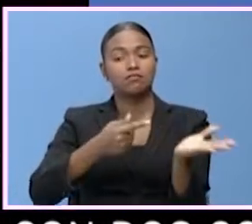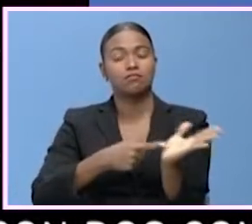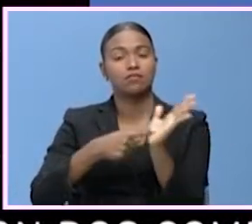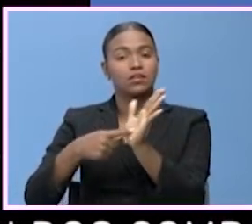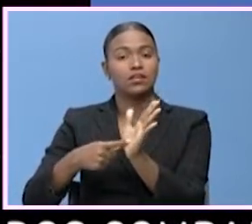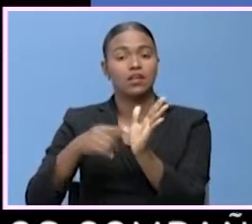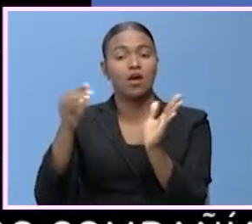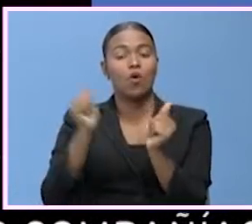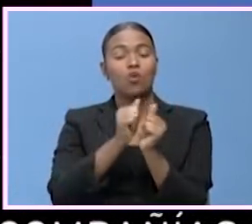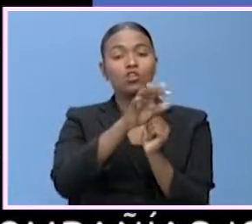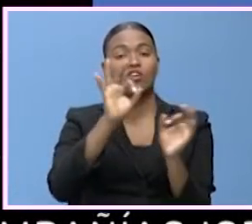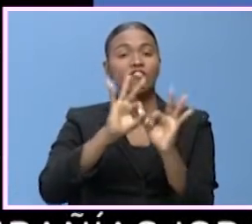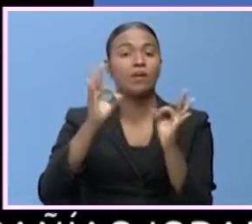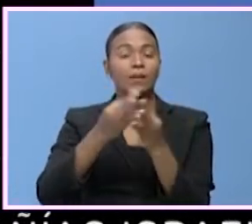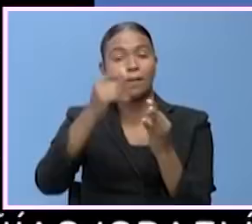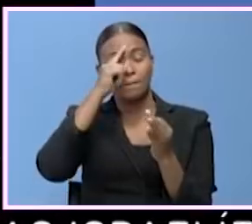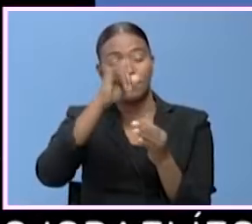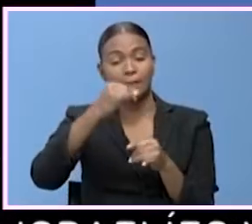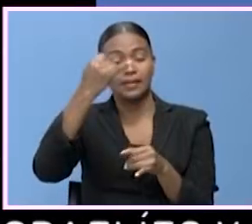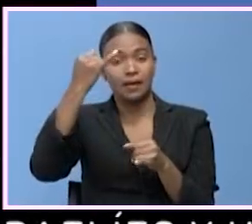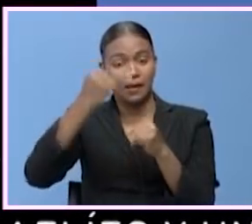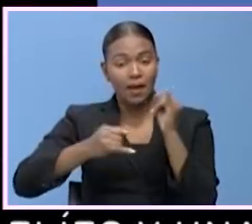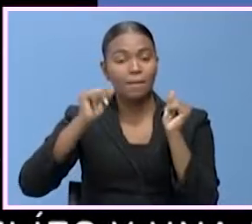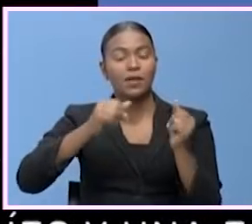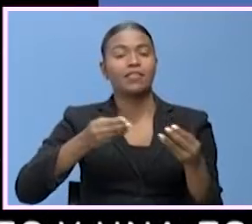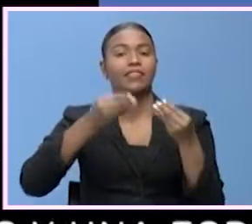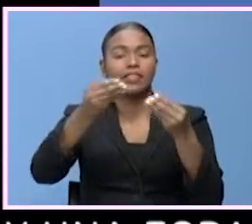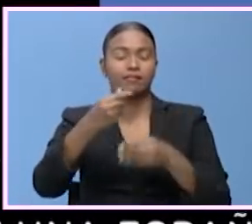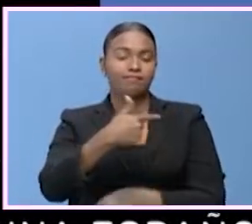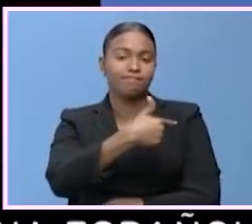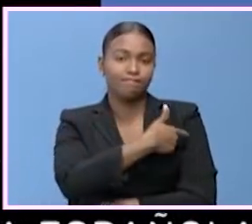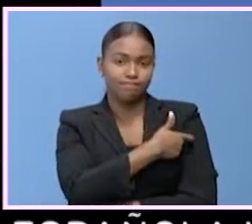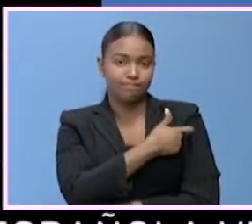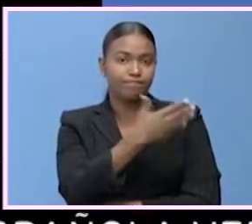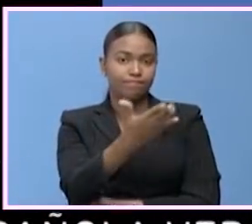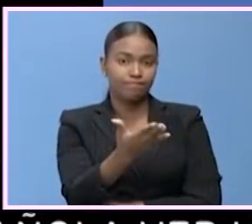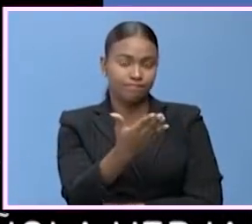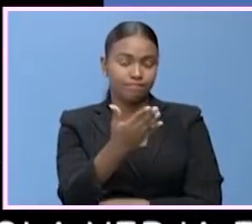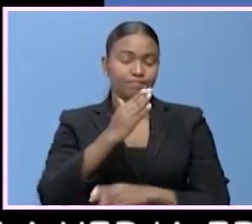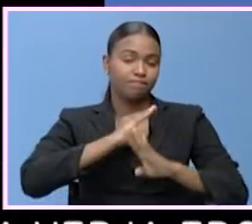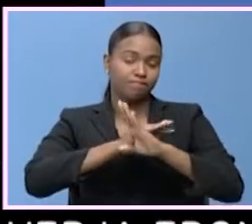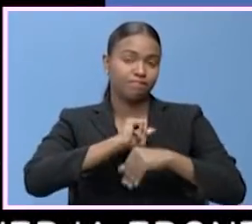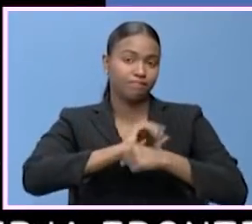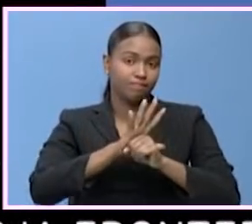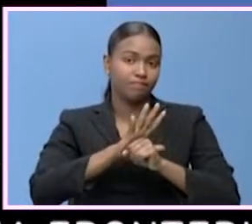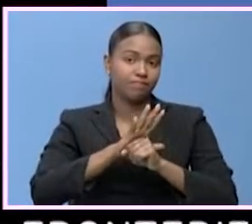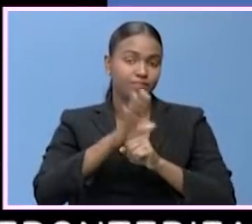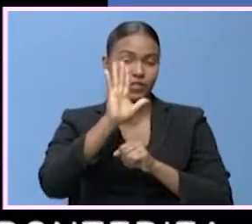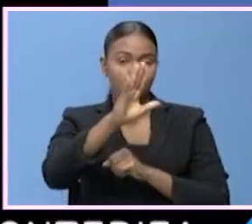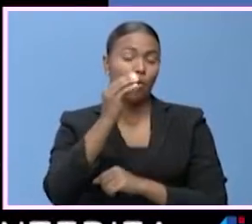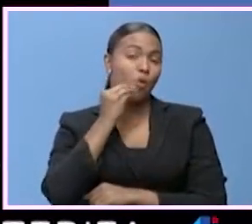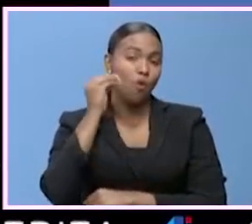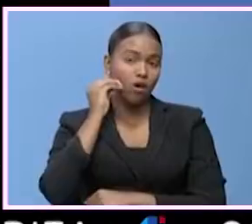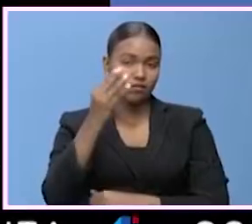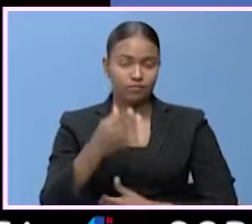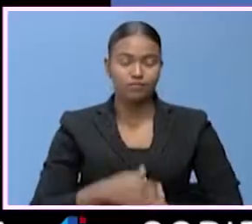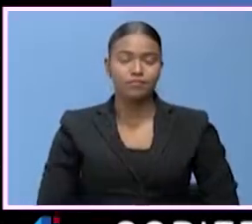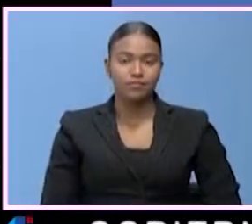de su ser querido para que este último pueda recibir la vacuna del coronavirus directamente en su